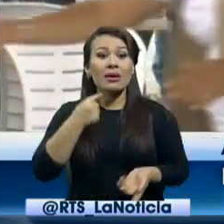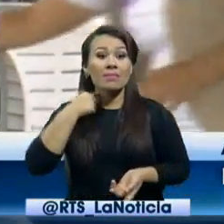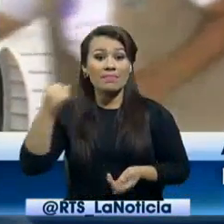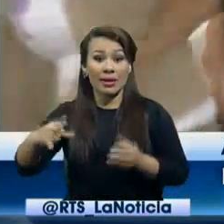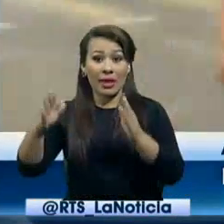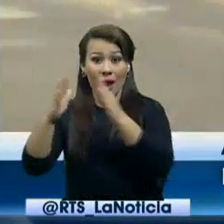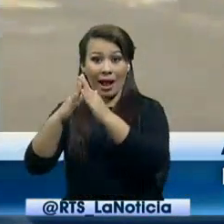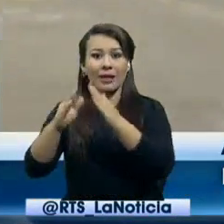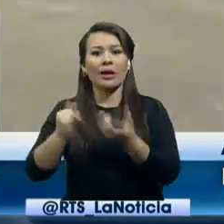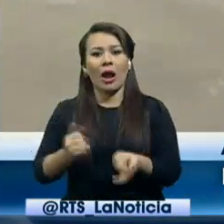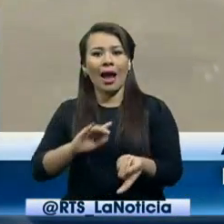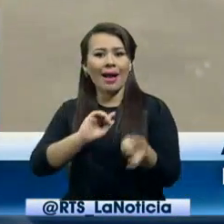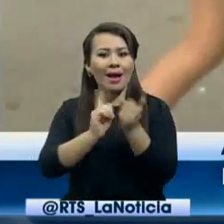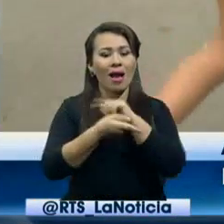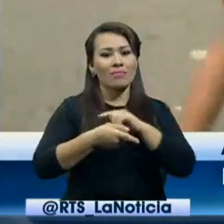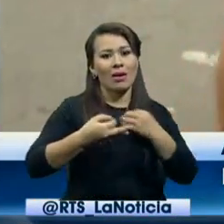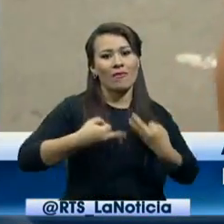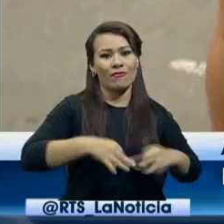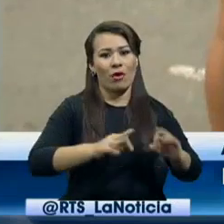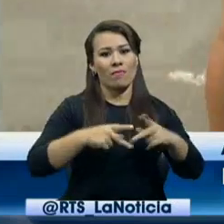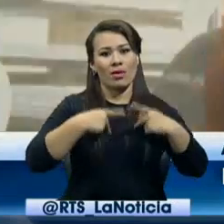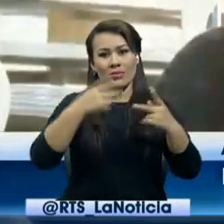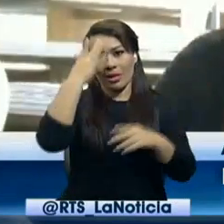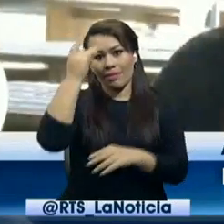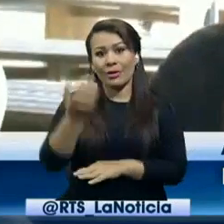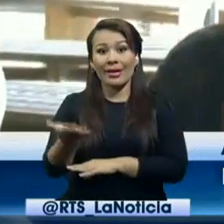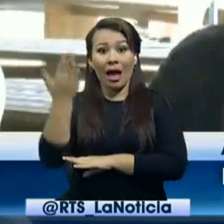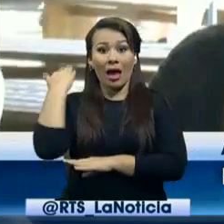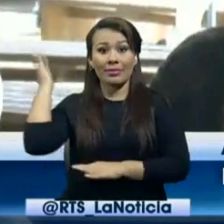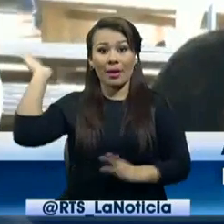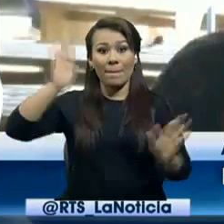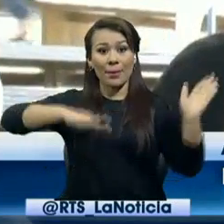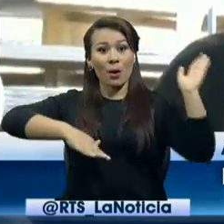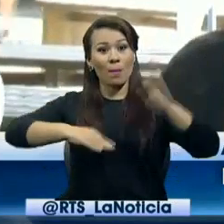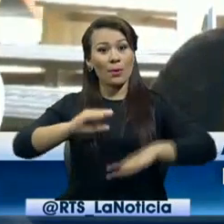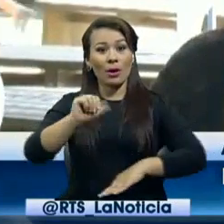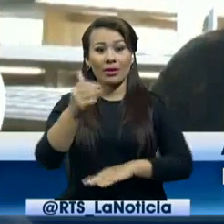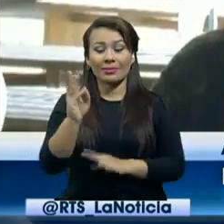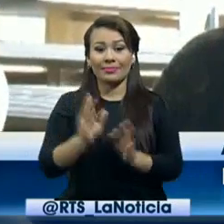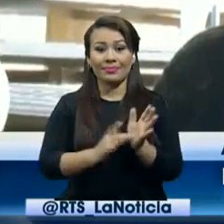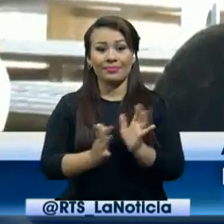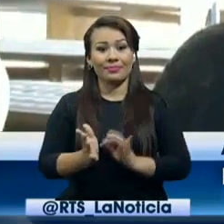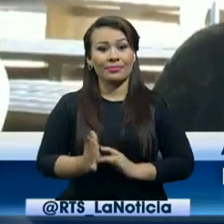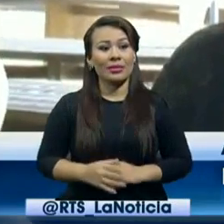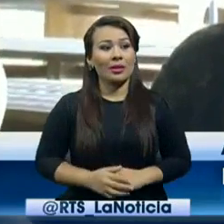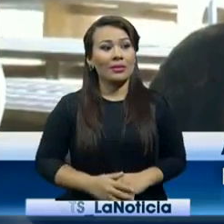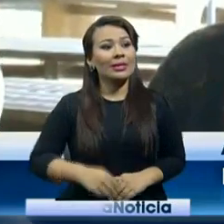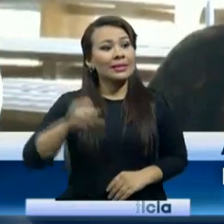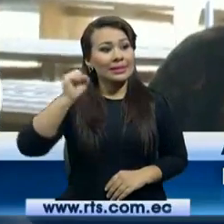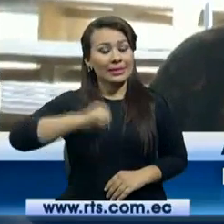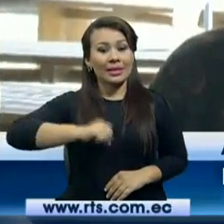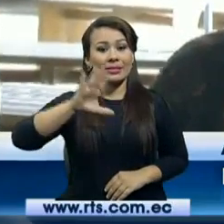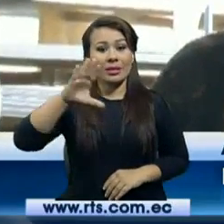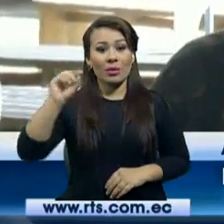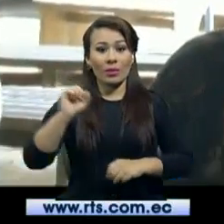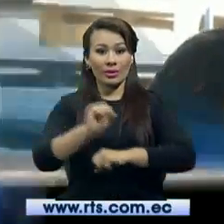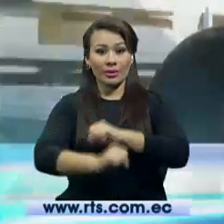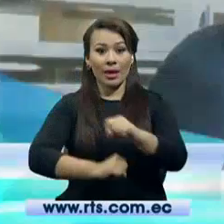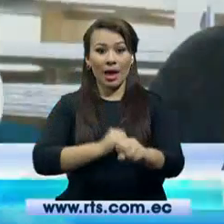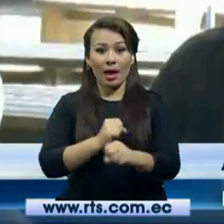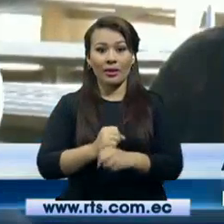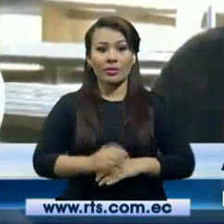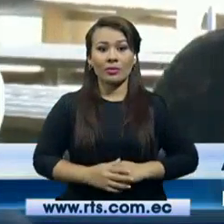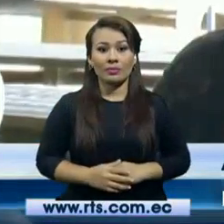también cambiaron su forma de vida tras el terremoto del pasado 16 de abril. 50 años solo hay tierra